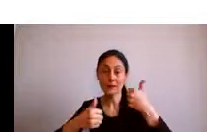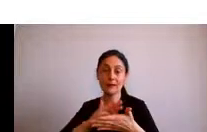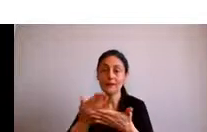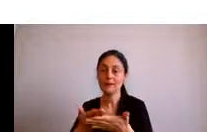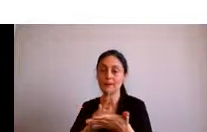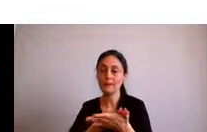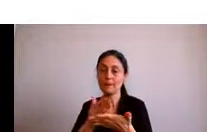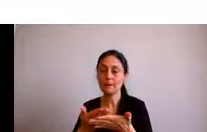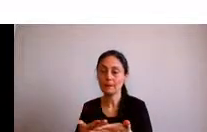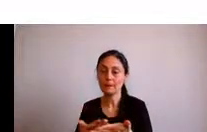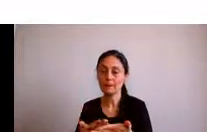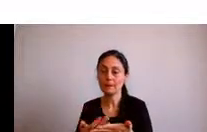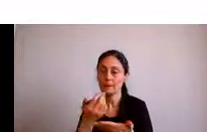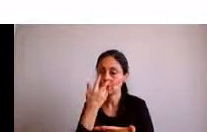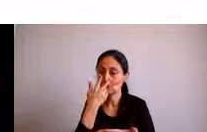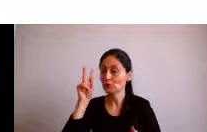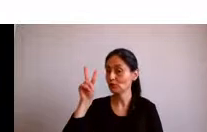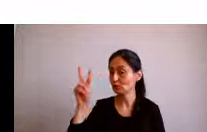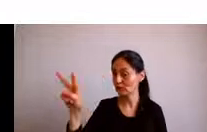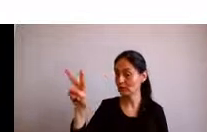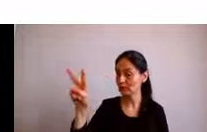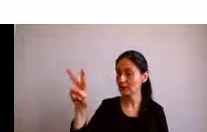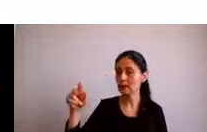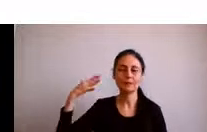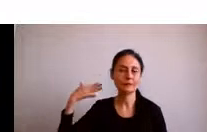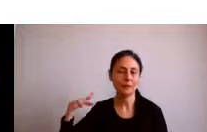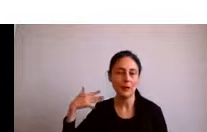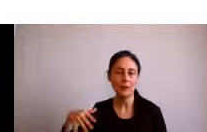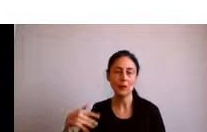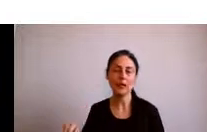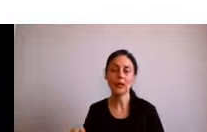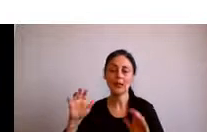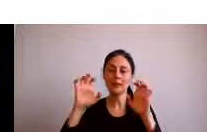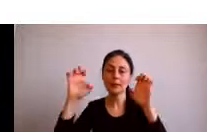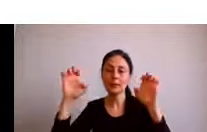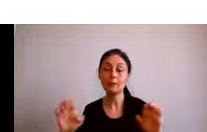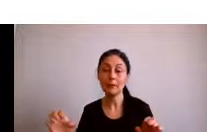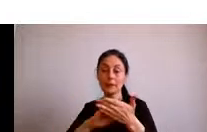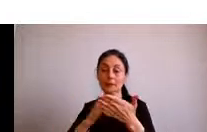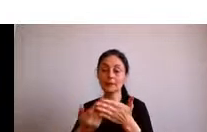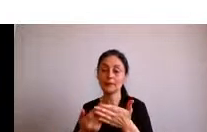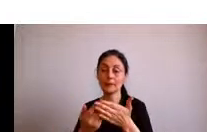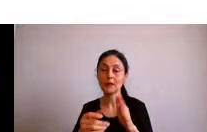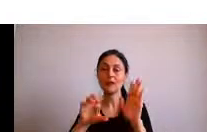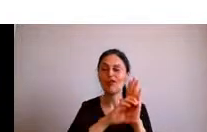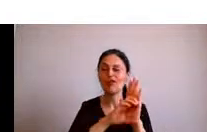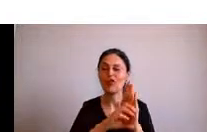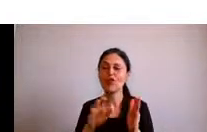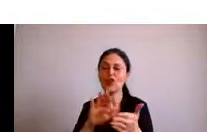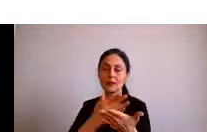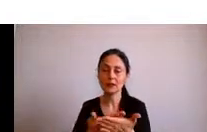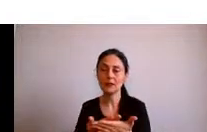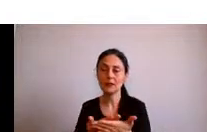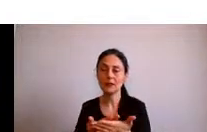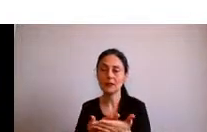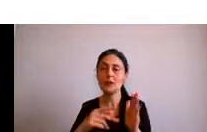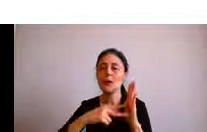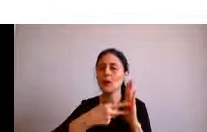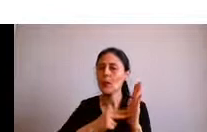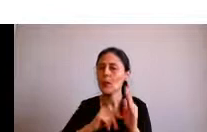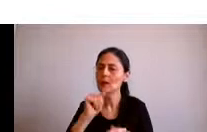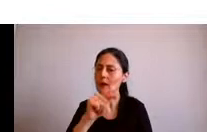en que son muy importantes para el sistema de salud, para ello también en el código sanitario, pero hoy día hay un problema con la tecnología médica. A pesar de